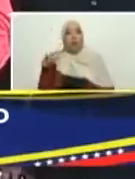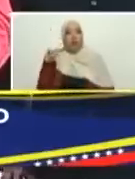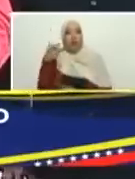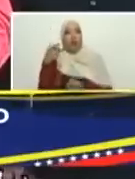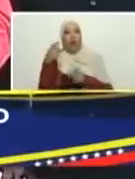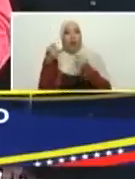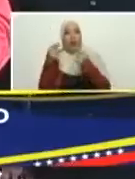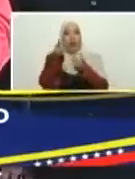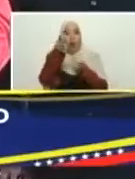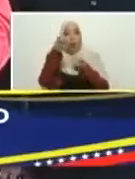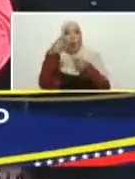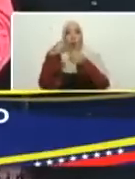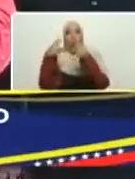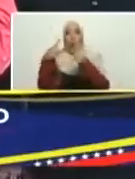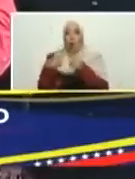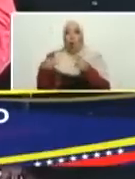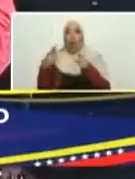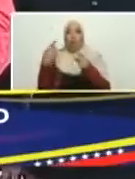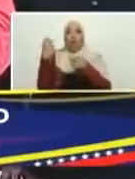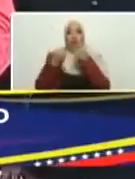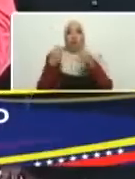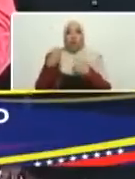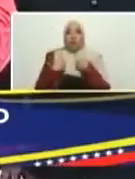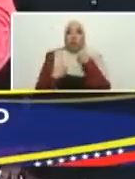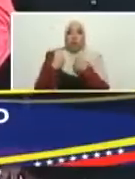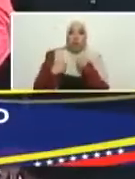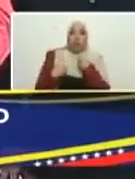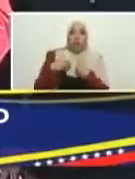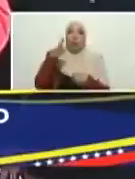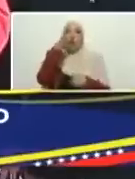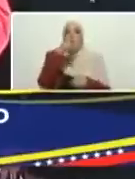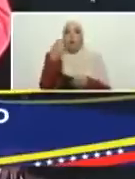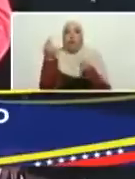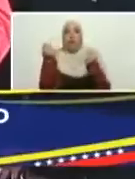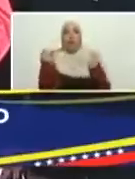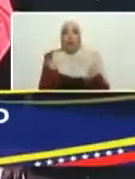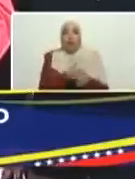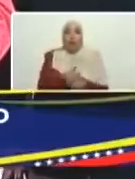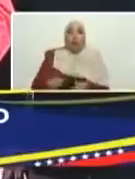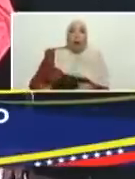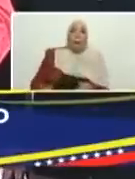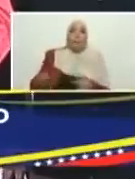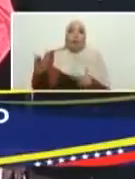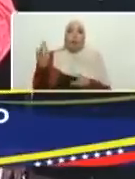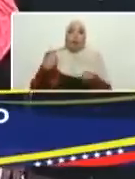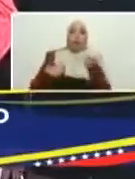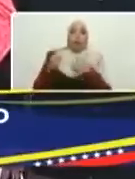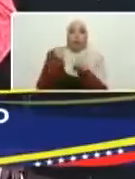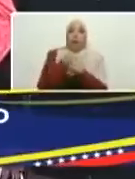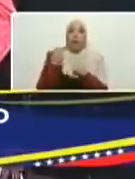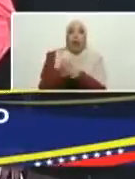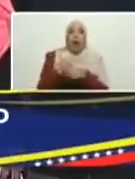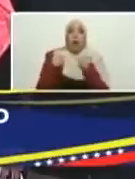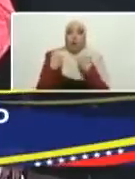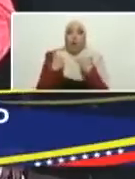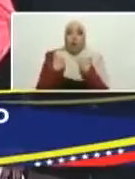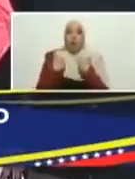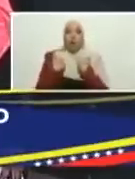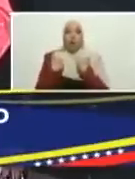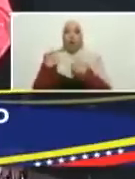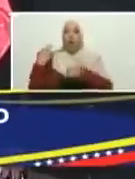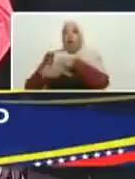multidimensional, ¿no? Porque ahí hay, por allí hay quienes tratando de dividir, de crear alguna fisura en las